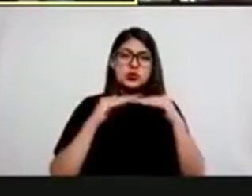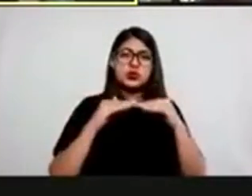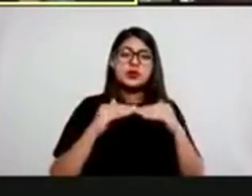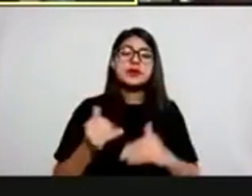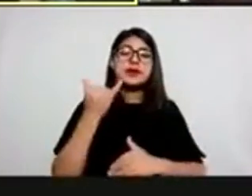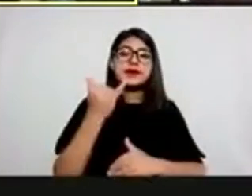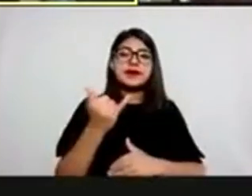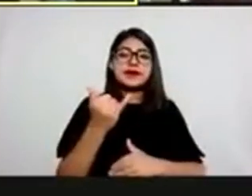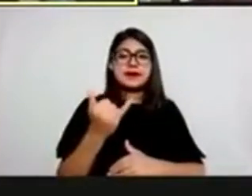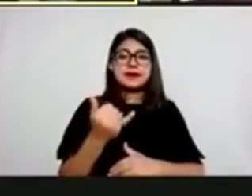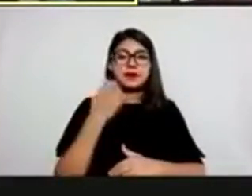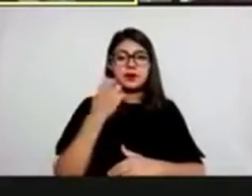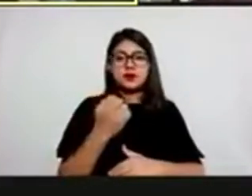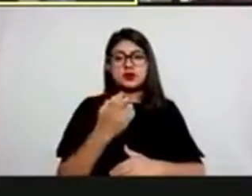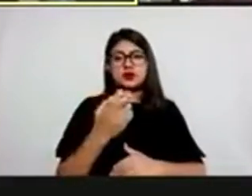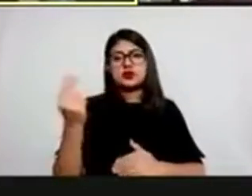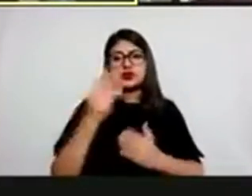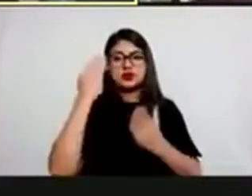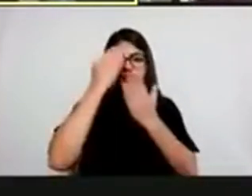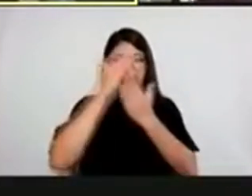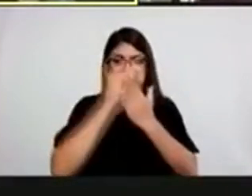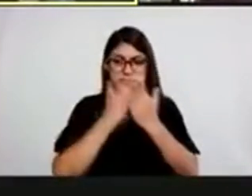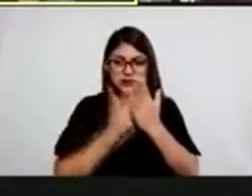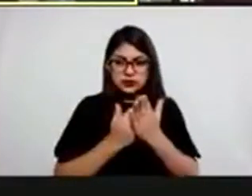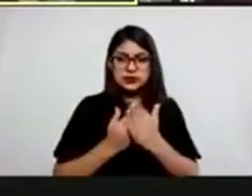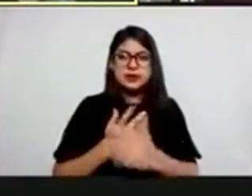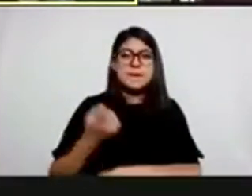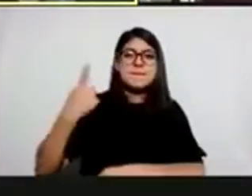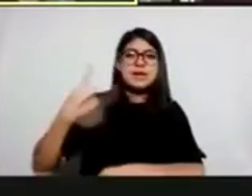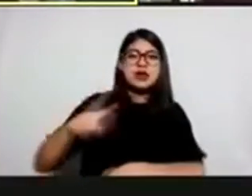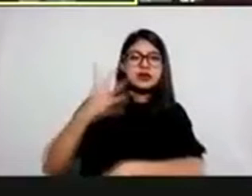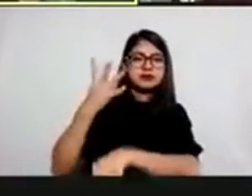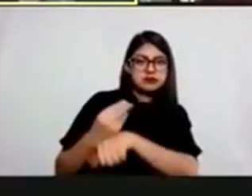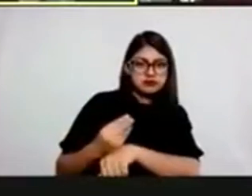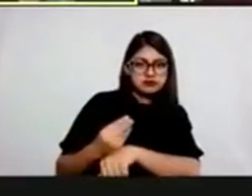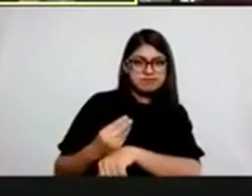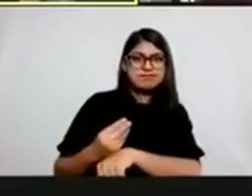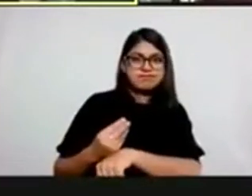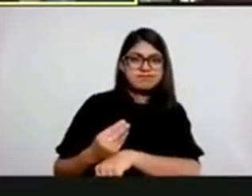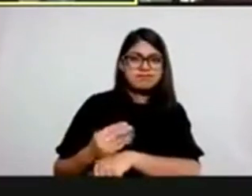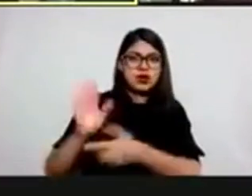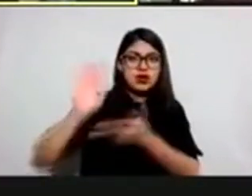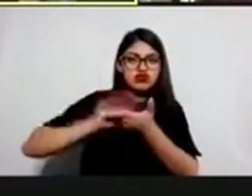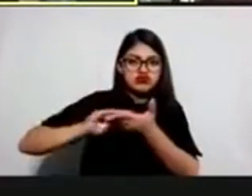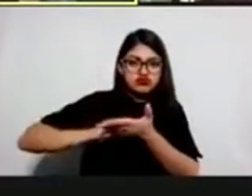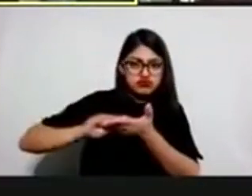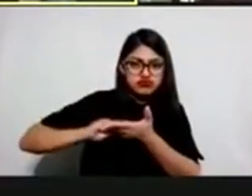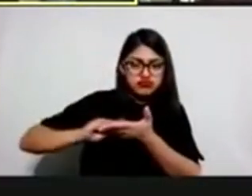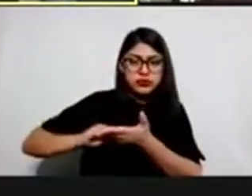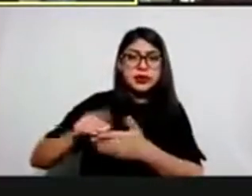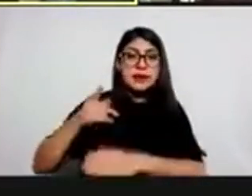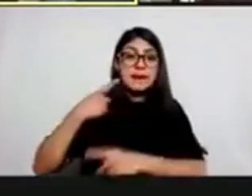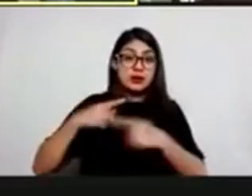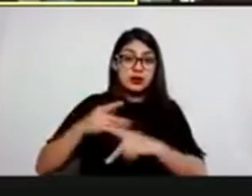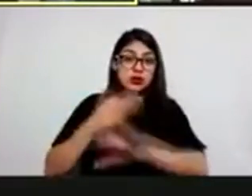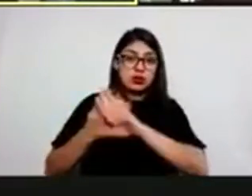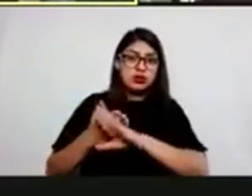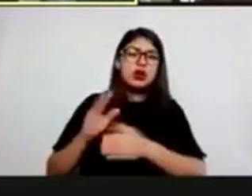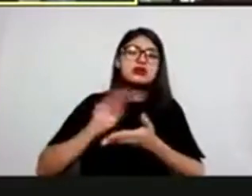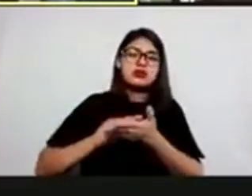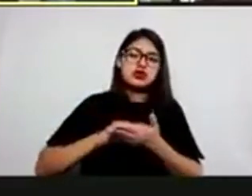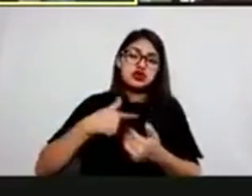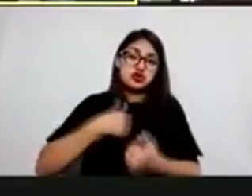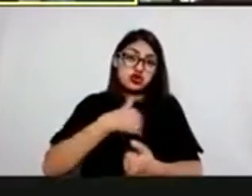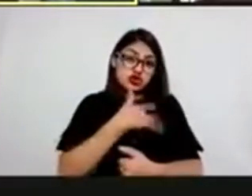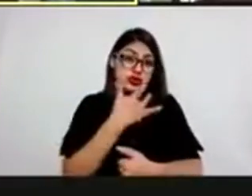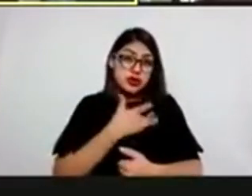plantea las medidas de reparación integral que desde mi ponencia resultan idóneas para atender la